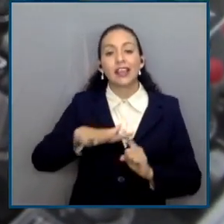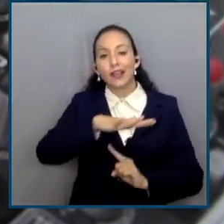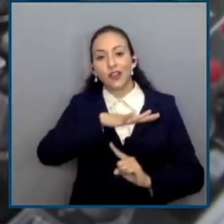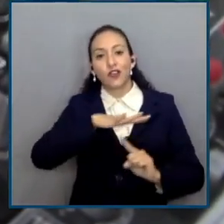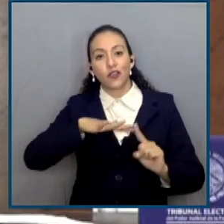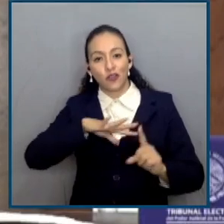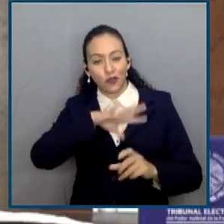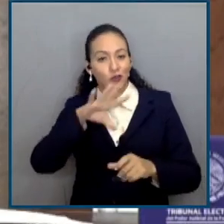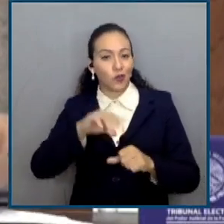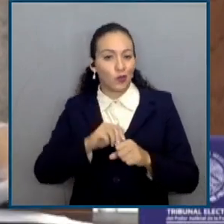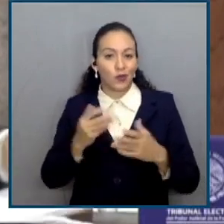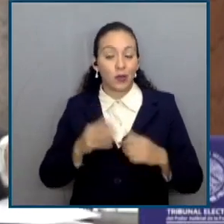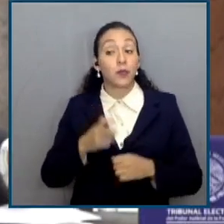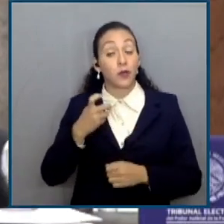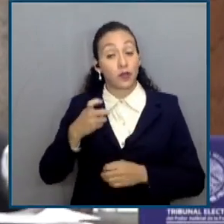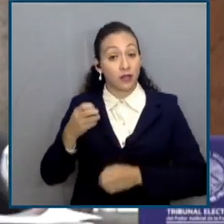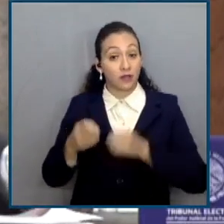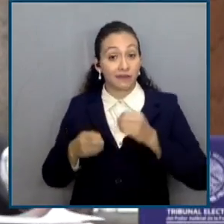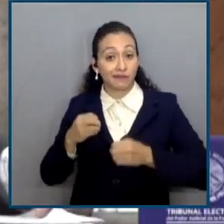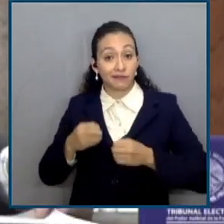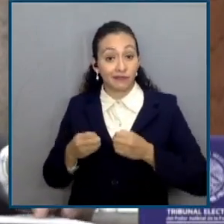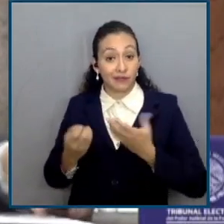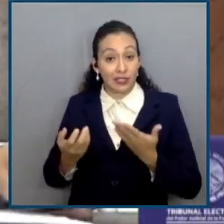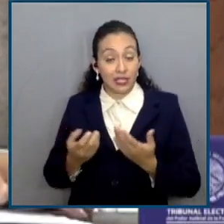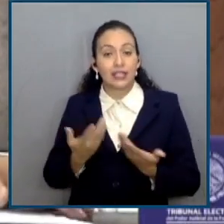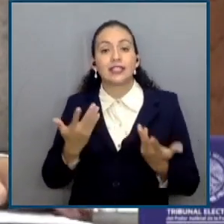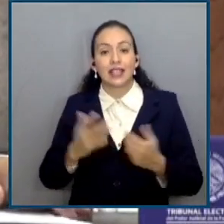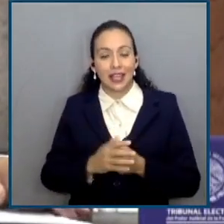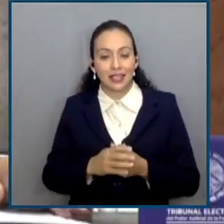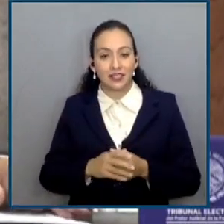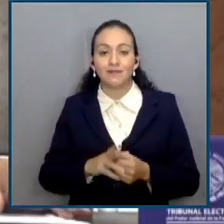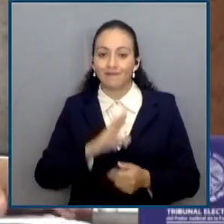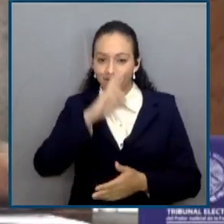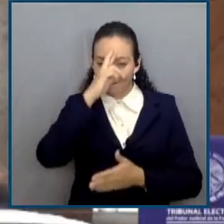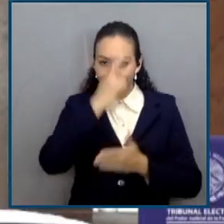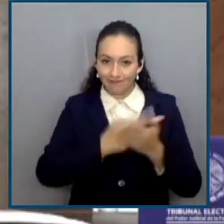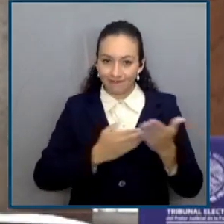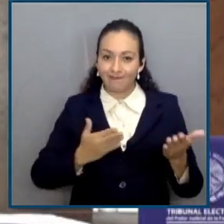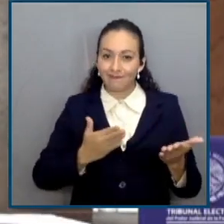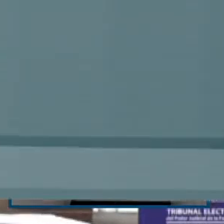que el tribunal local infringió el principio de exhaustividad.